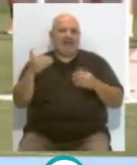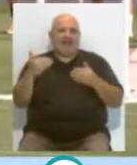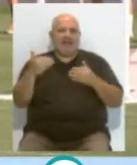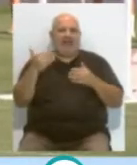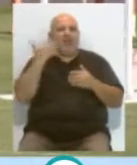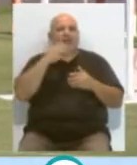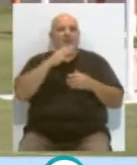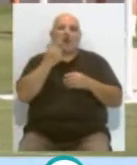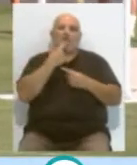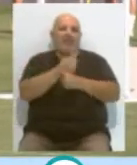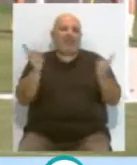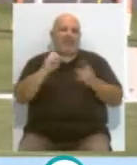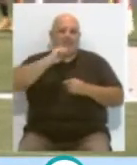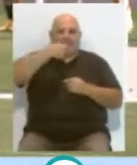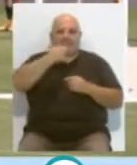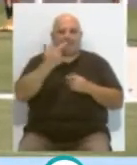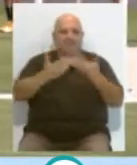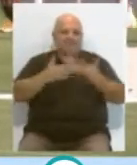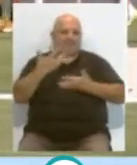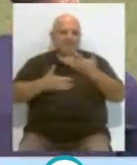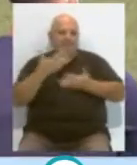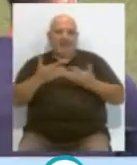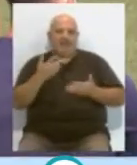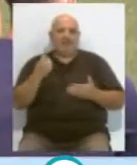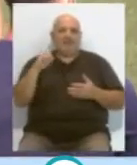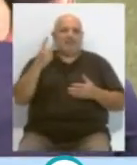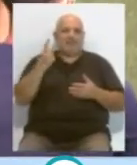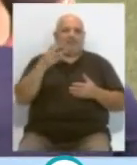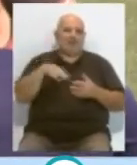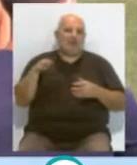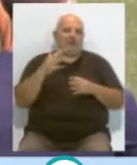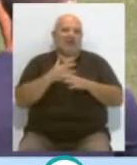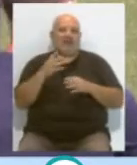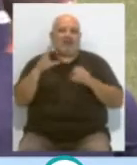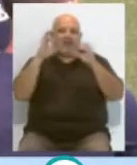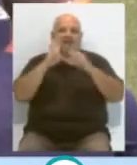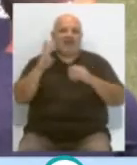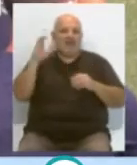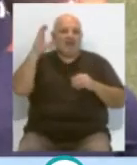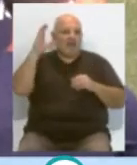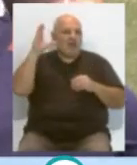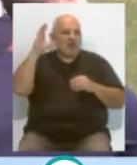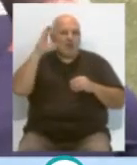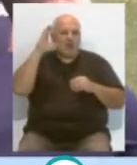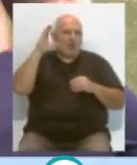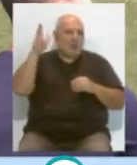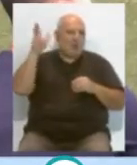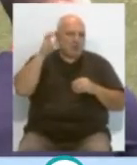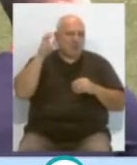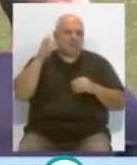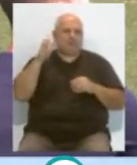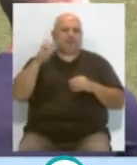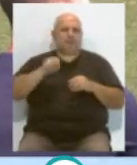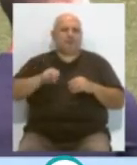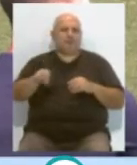a intentar jugar más al fútbol ahora que estamos en primera división, ser un poquito más con la pelota. Y Álvaro lo escuchó y cuando termina